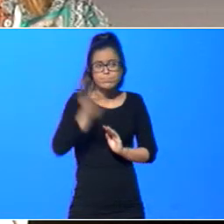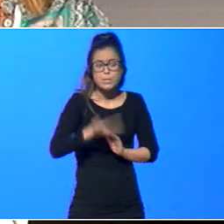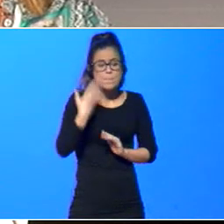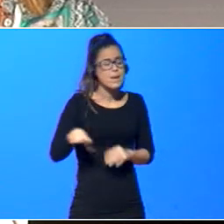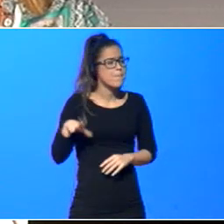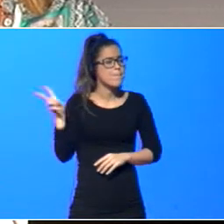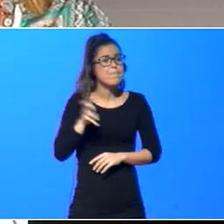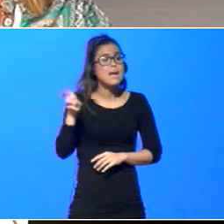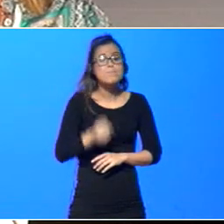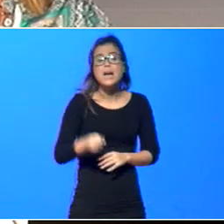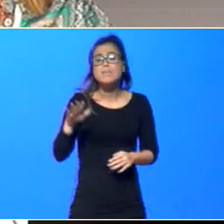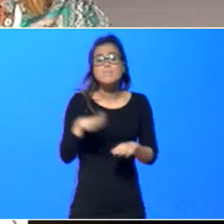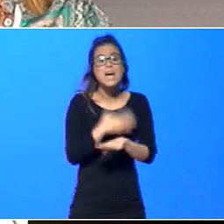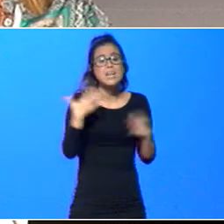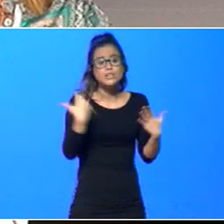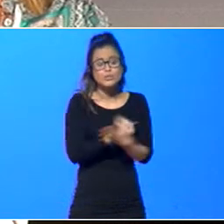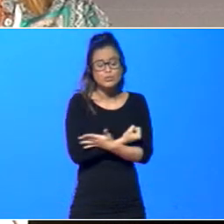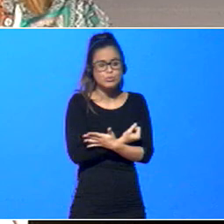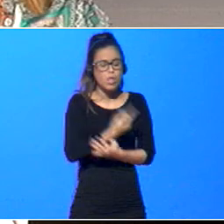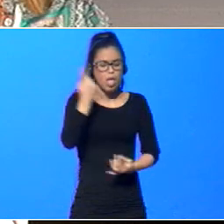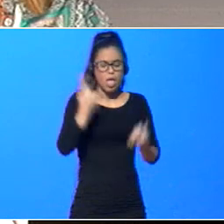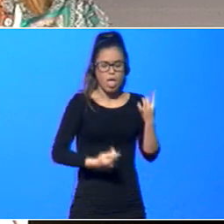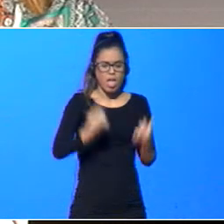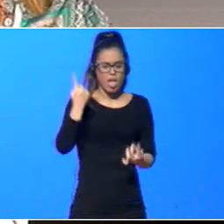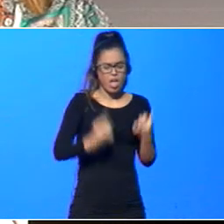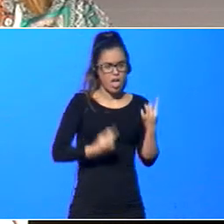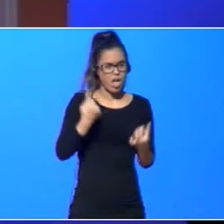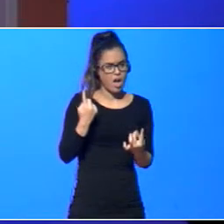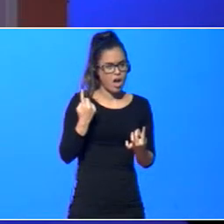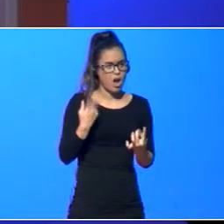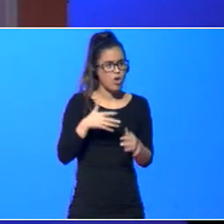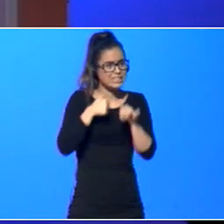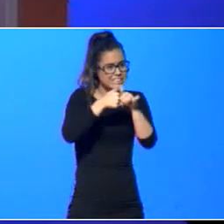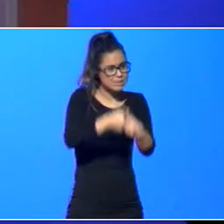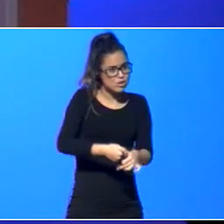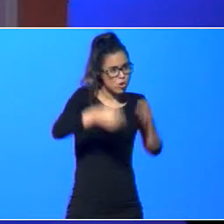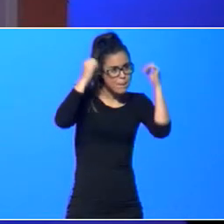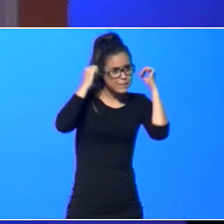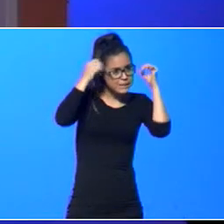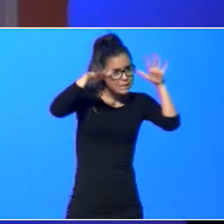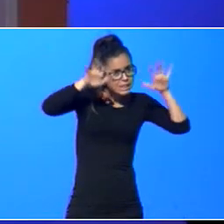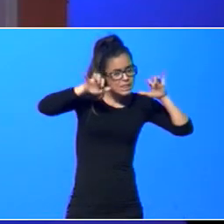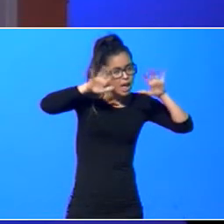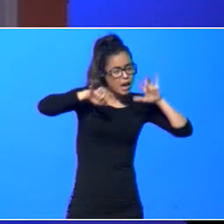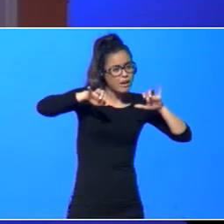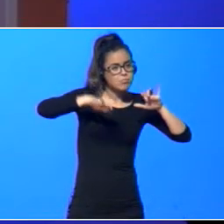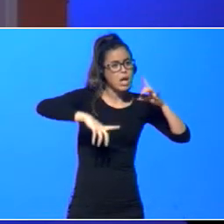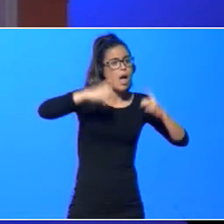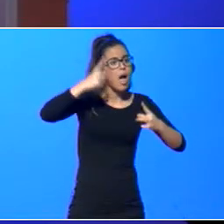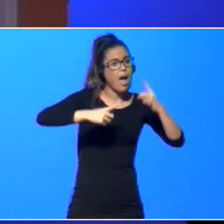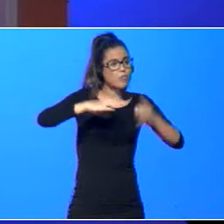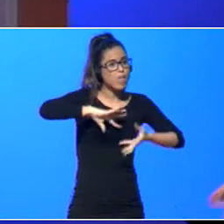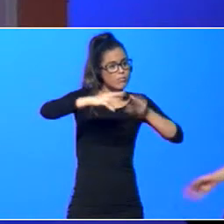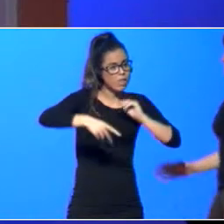todos. Es imprescindible para algunos hacer seguimiento de aprendizajes, para algunos que hay que hacer